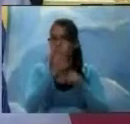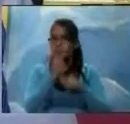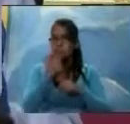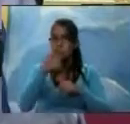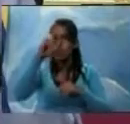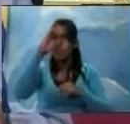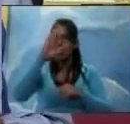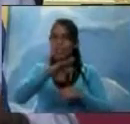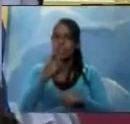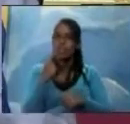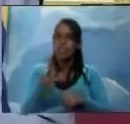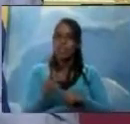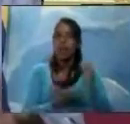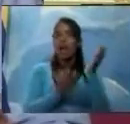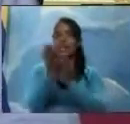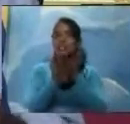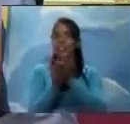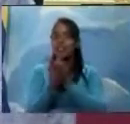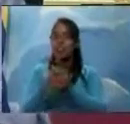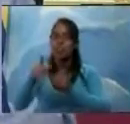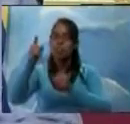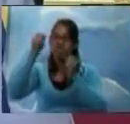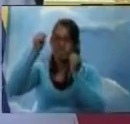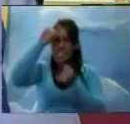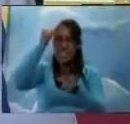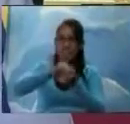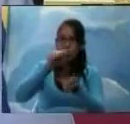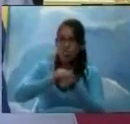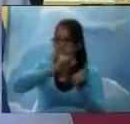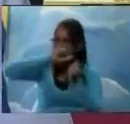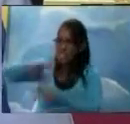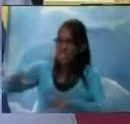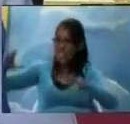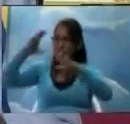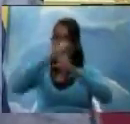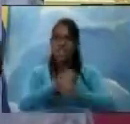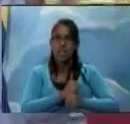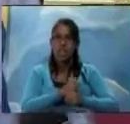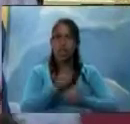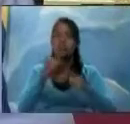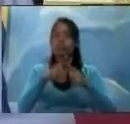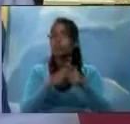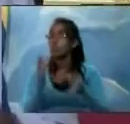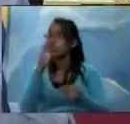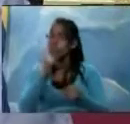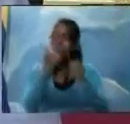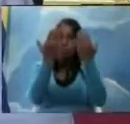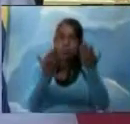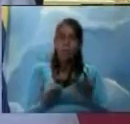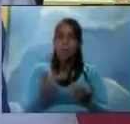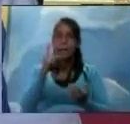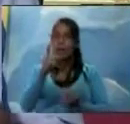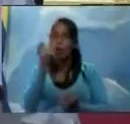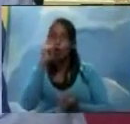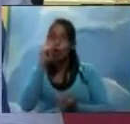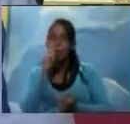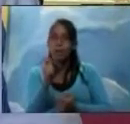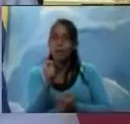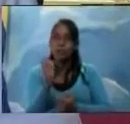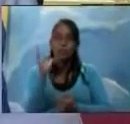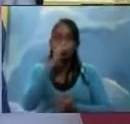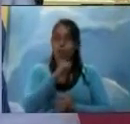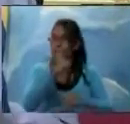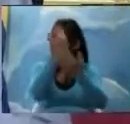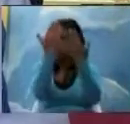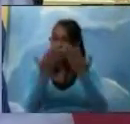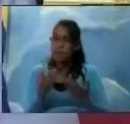nos está diciendo. Al siervo inútil, echarle en las tinieblas de afuera. Entonces no hay recompensa para un hombre, no hay